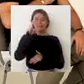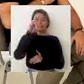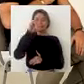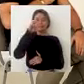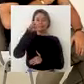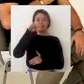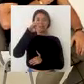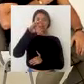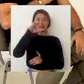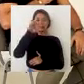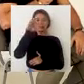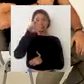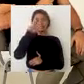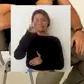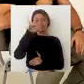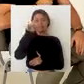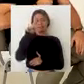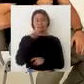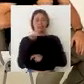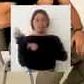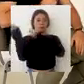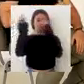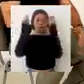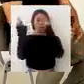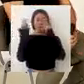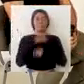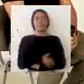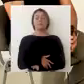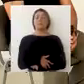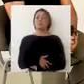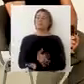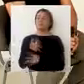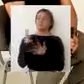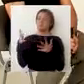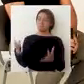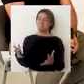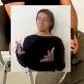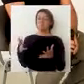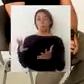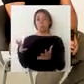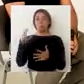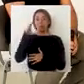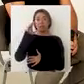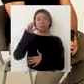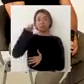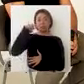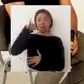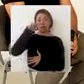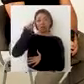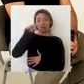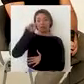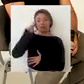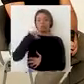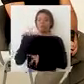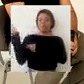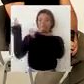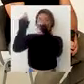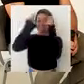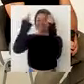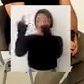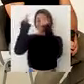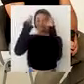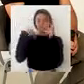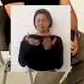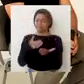de nuestro club. Los emisarios del rol, así es. Así que todavía